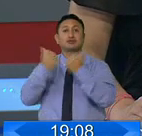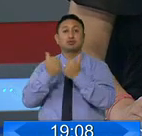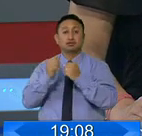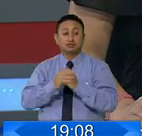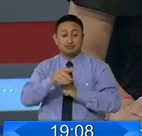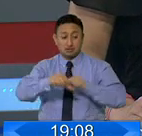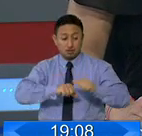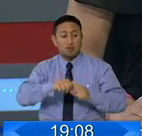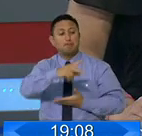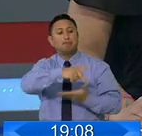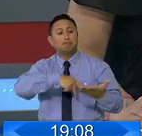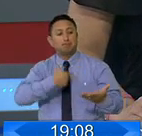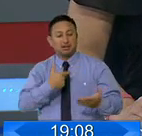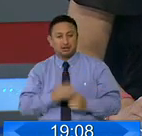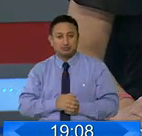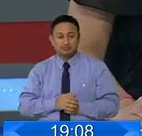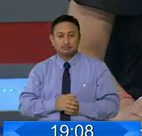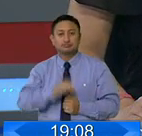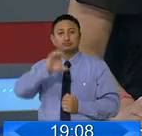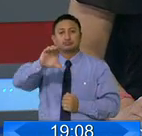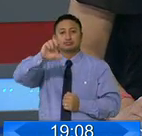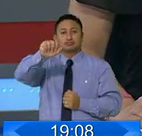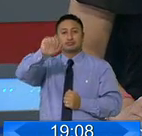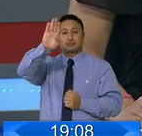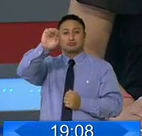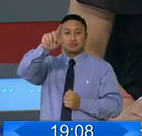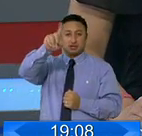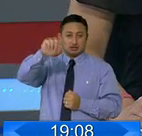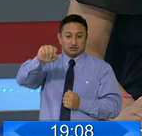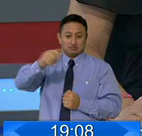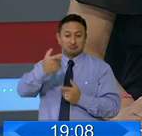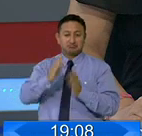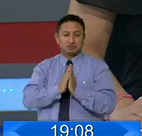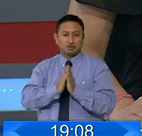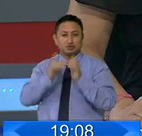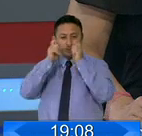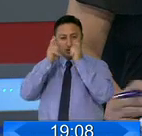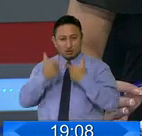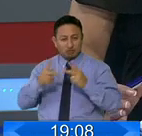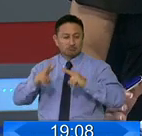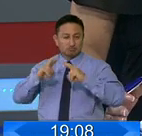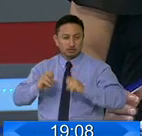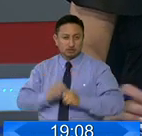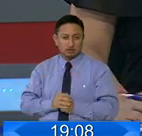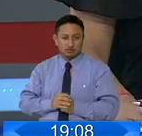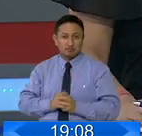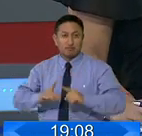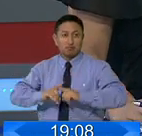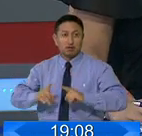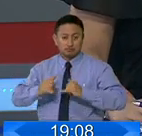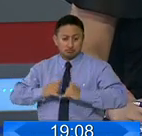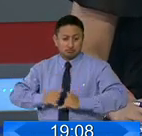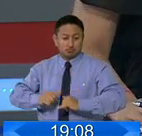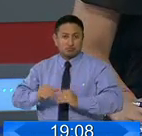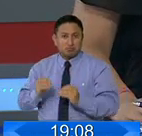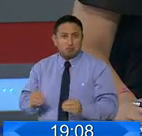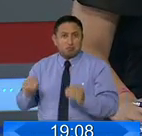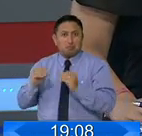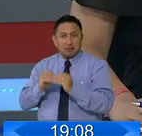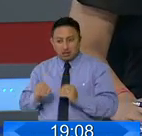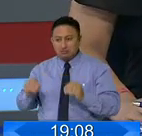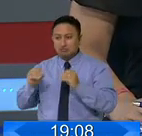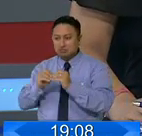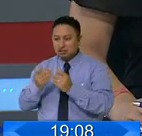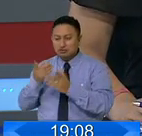sus asesores. Elizabeth Cabeza solicitó que la Fiscalía investigue el caso. Mientras tanto, continúan surgiendo más